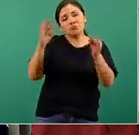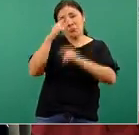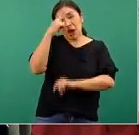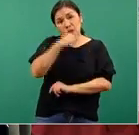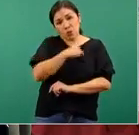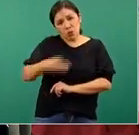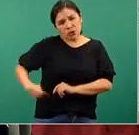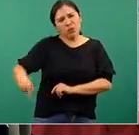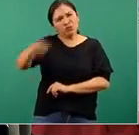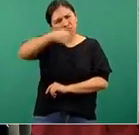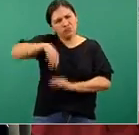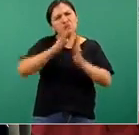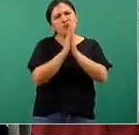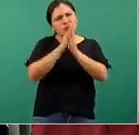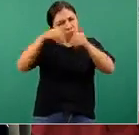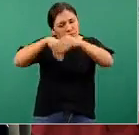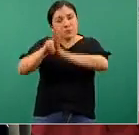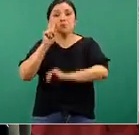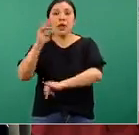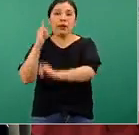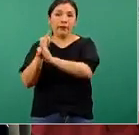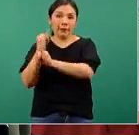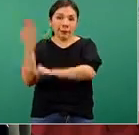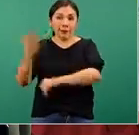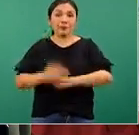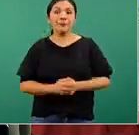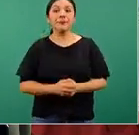tengan a bien revisar el sitio. La siguiente.